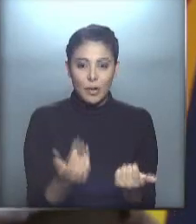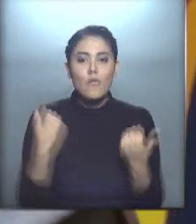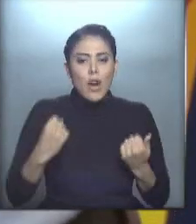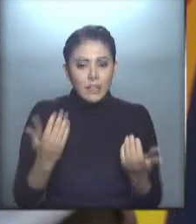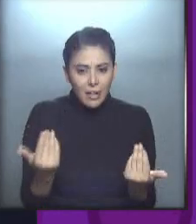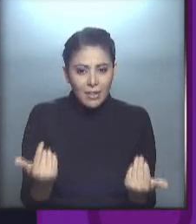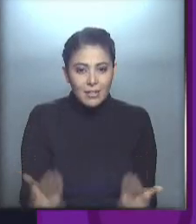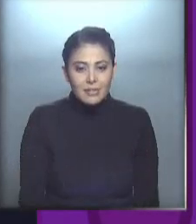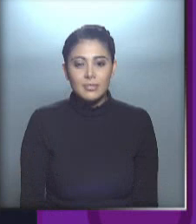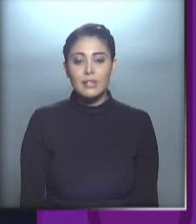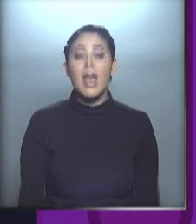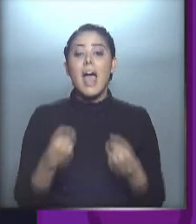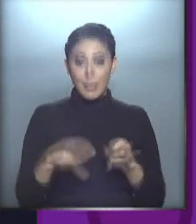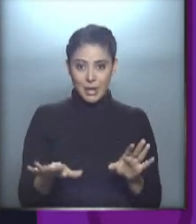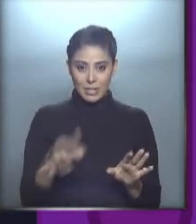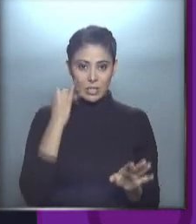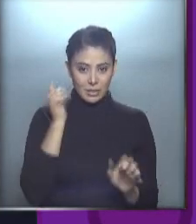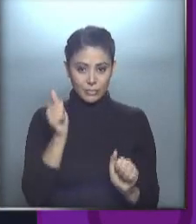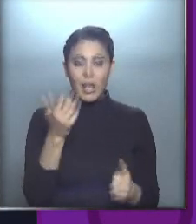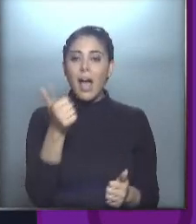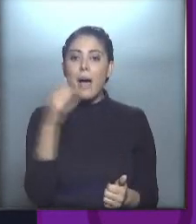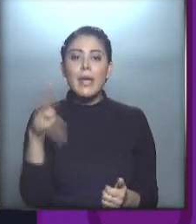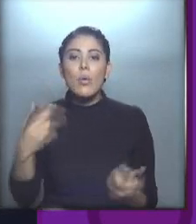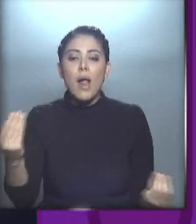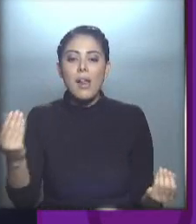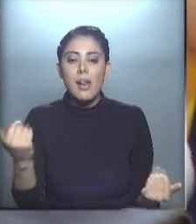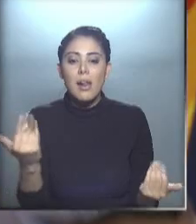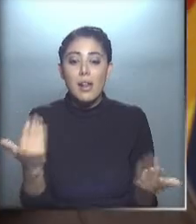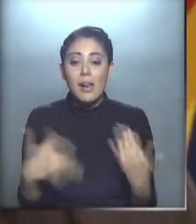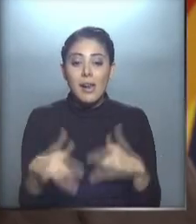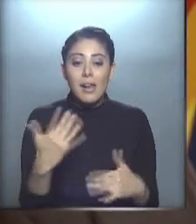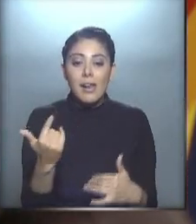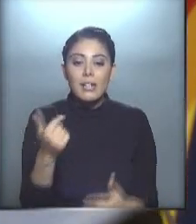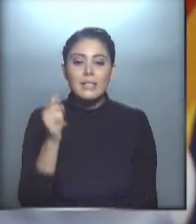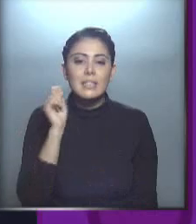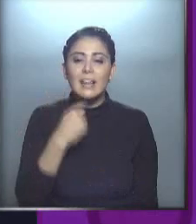¡Fuerte! Ahí, ahí empieza. Letras, chicos, vamos. ¡G!